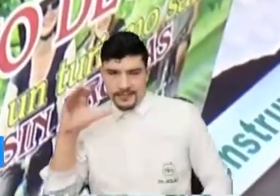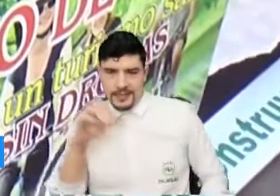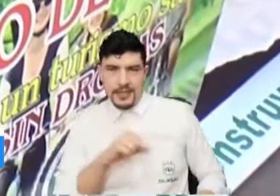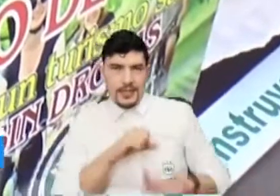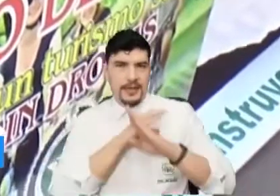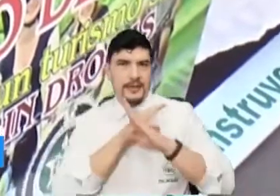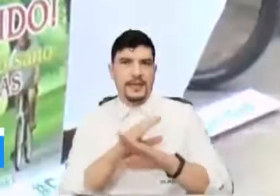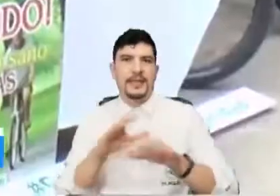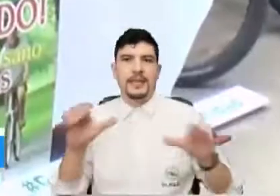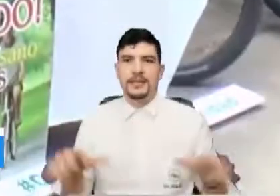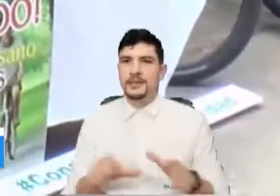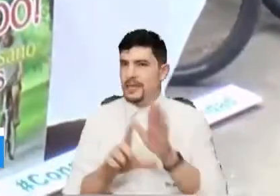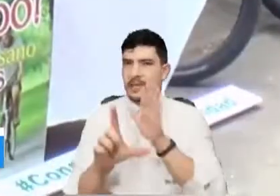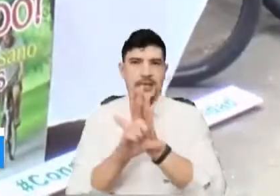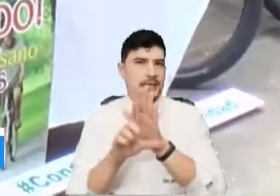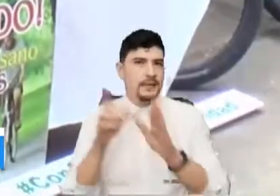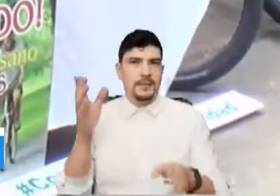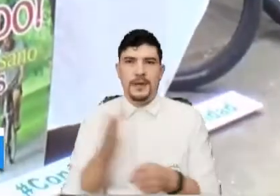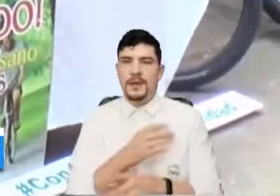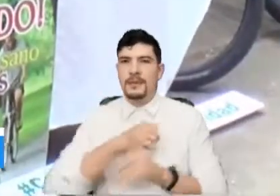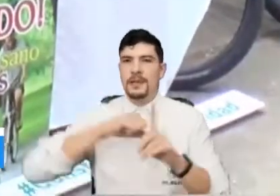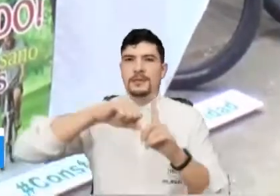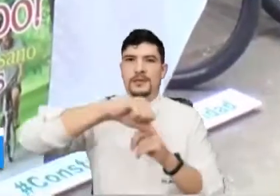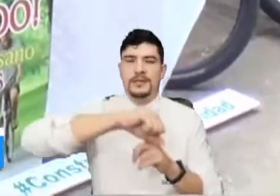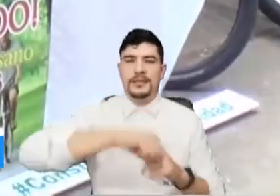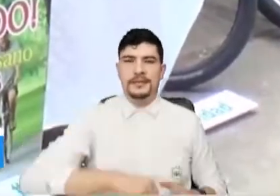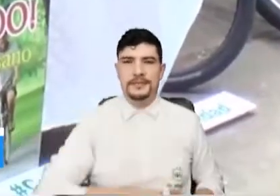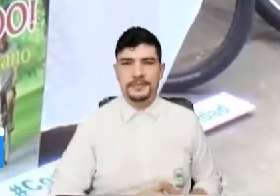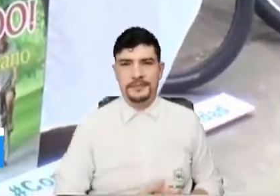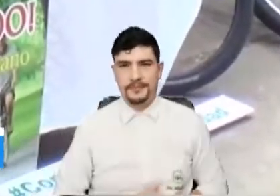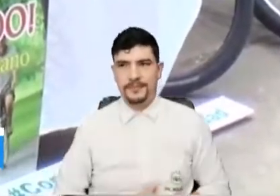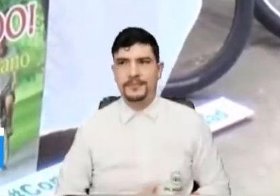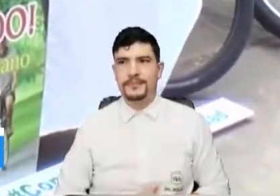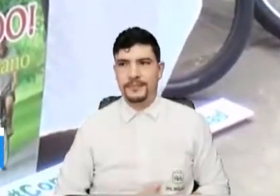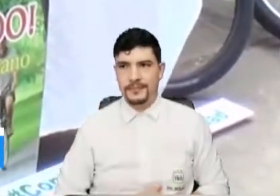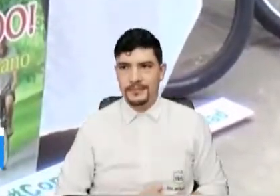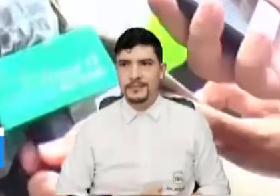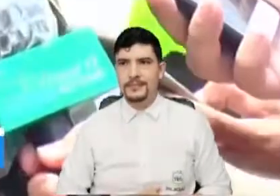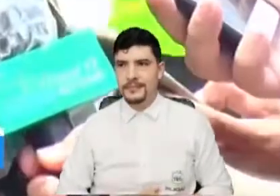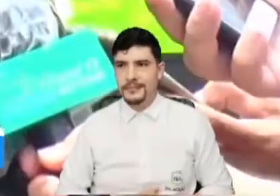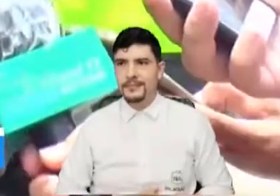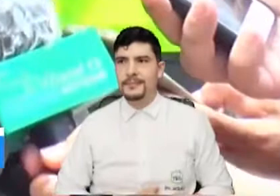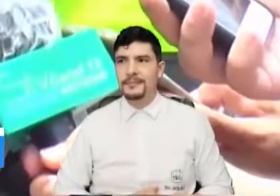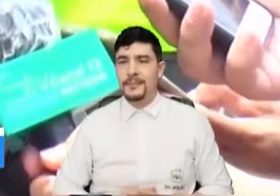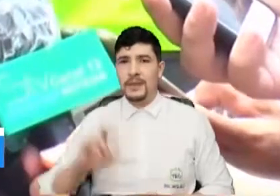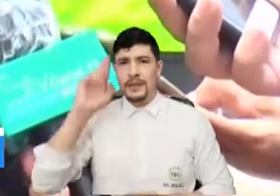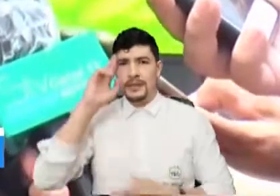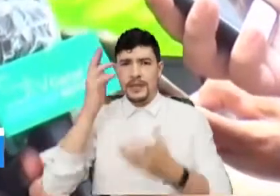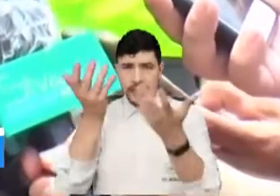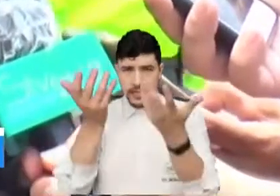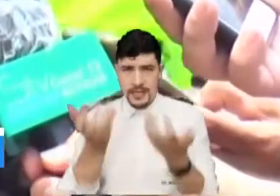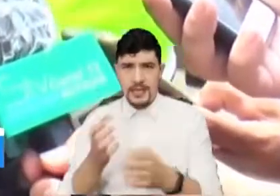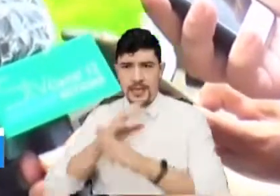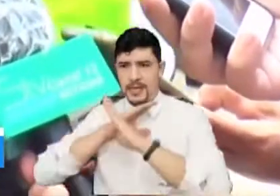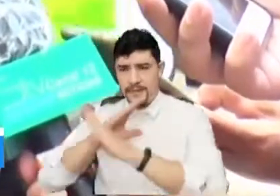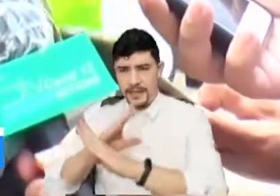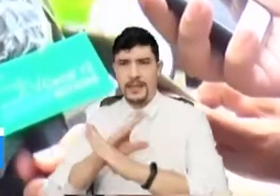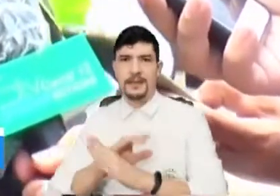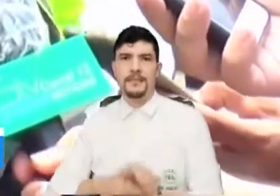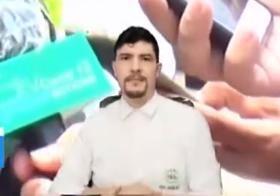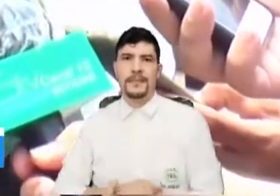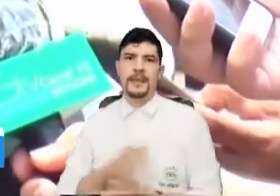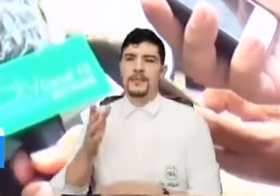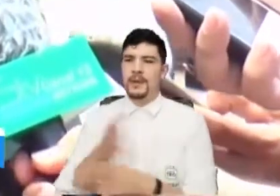y problemáticas sociales. En este caso queremos intervenir la problemática del hurto a comercio, llevarles un mensaje de prevención a